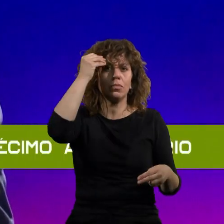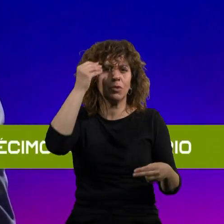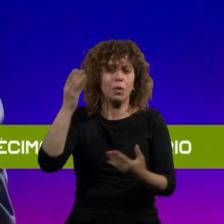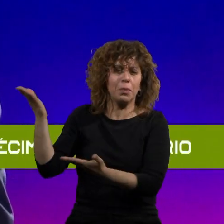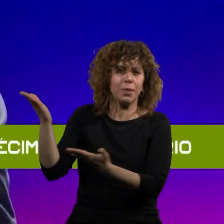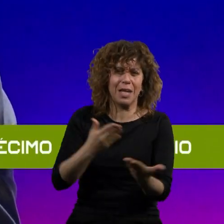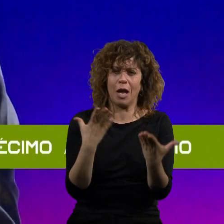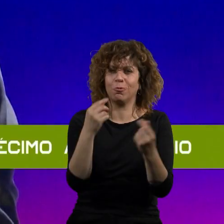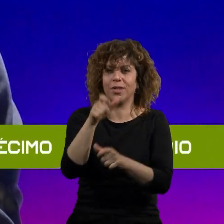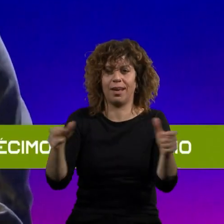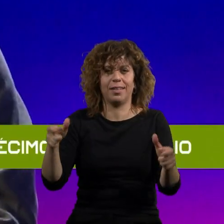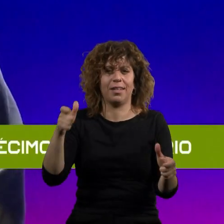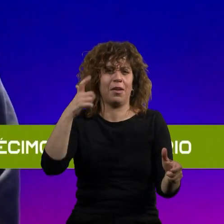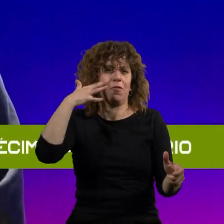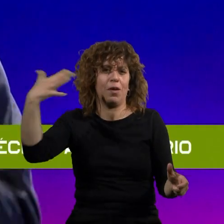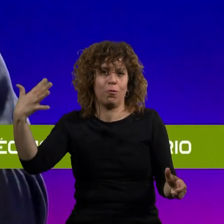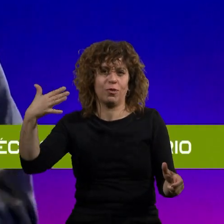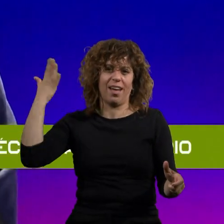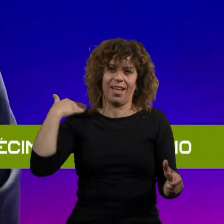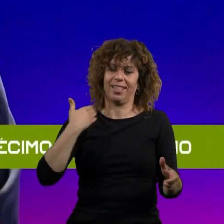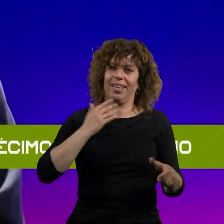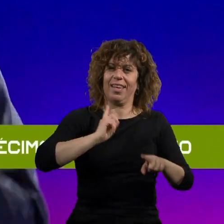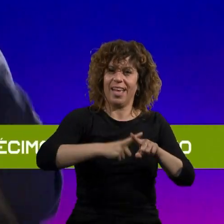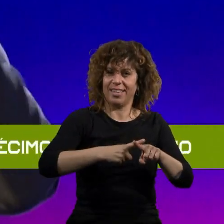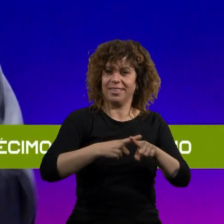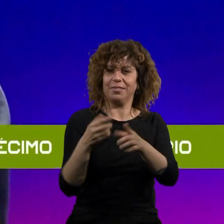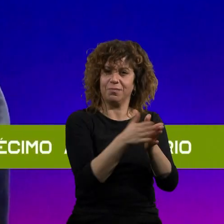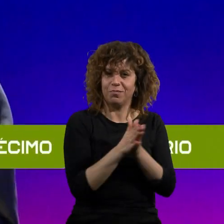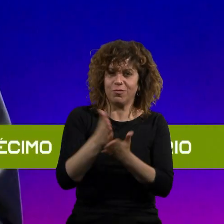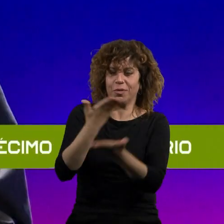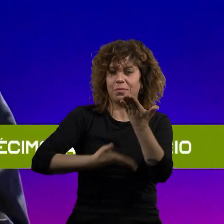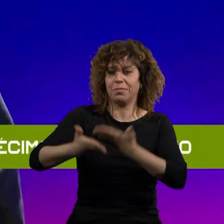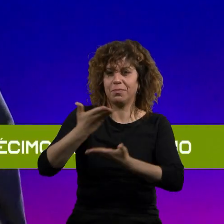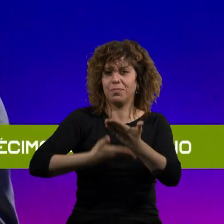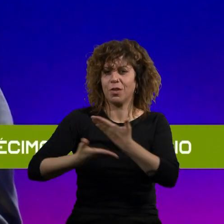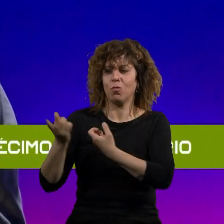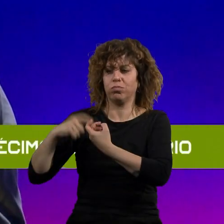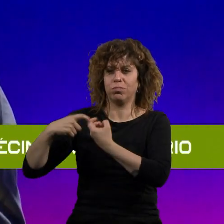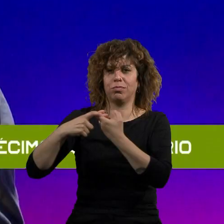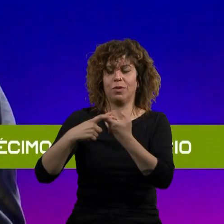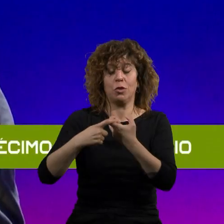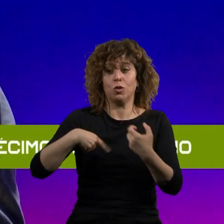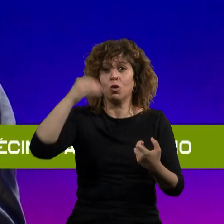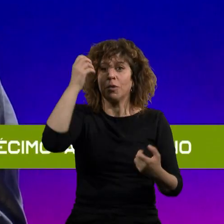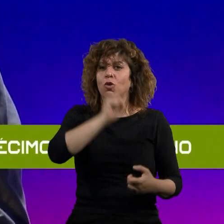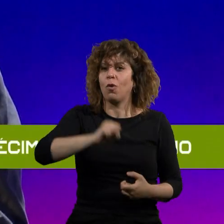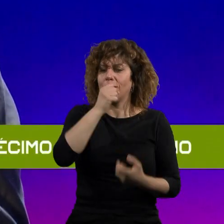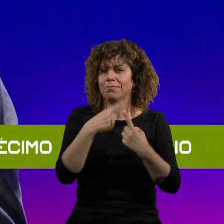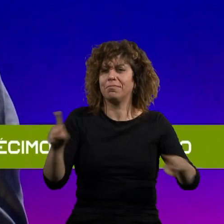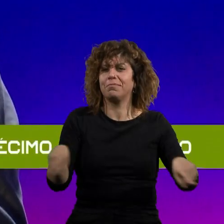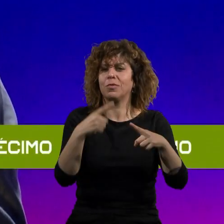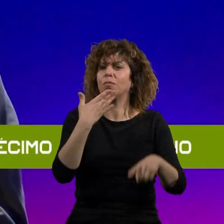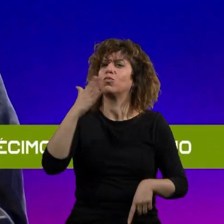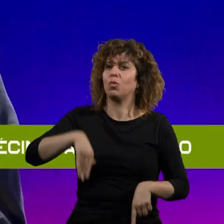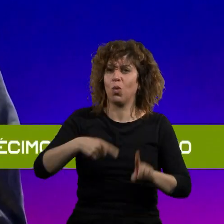muchísima gente conocida de todos estos años, colaboradores, exmiembros de la banda. Bueno, yo creo que va a ser un concierto muy chulo,